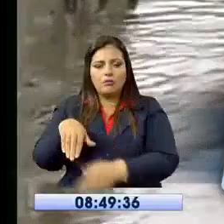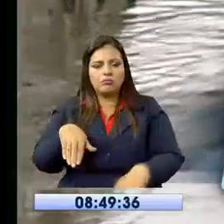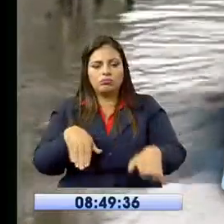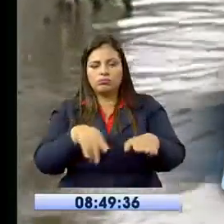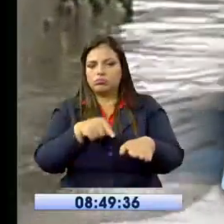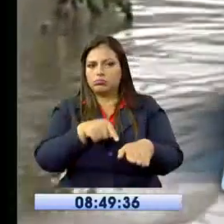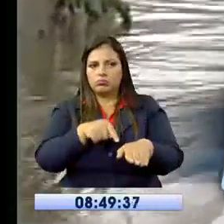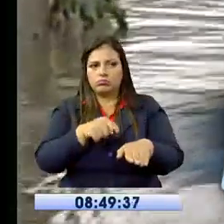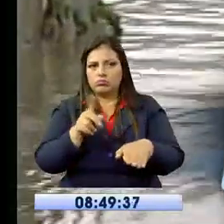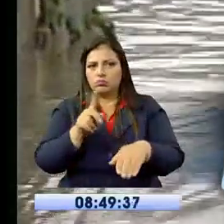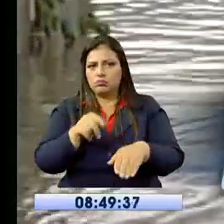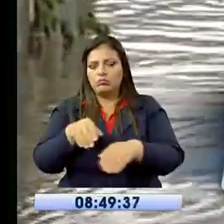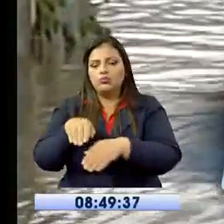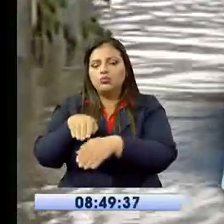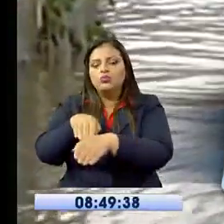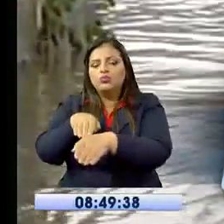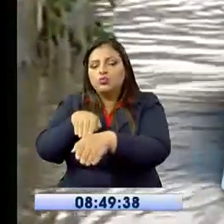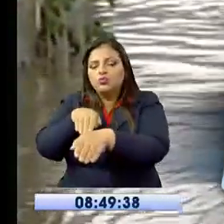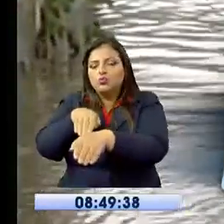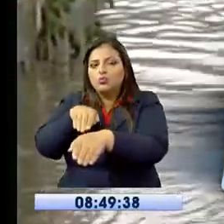estás tú es más profundo, por supuesto, ¿no?